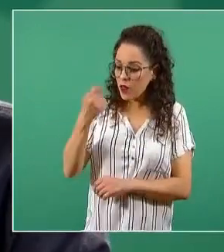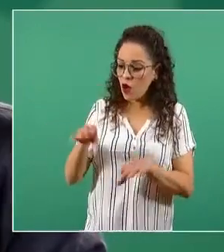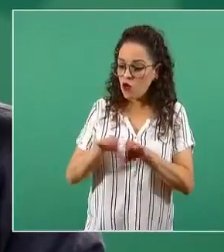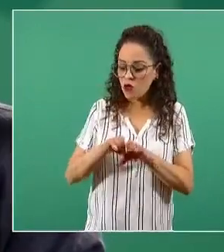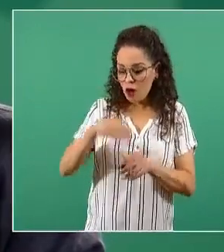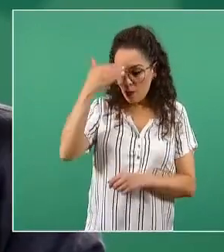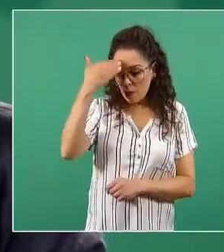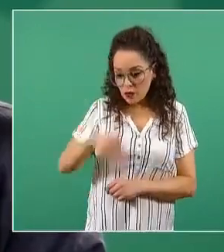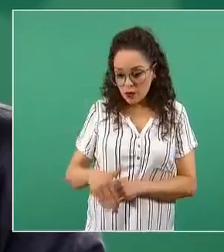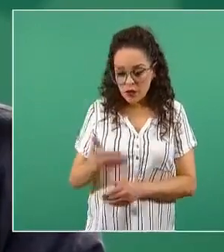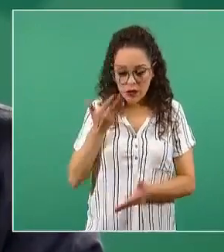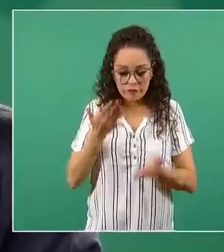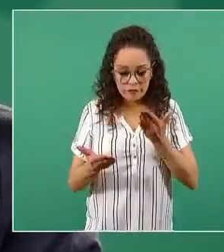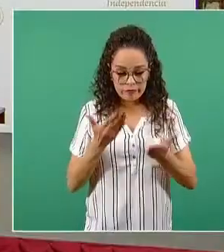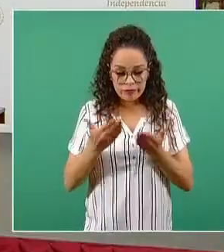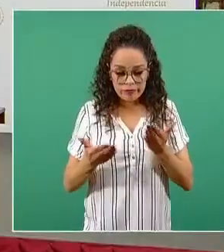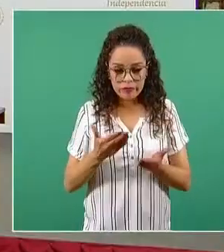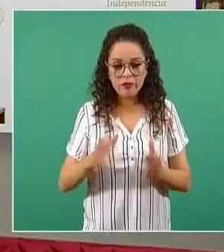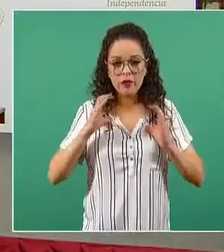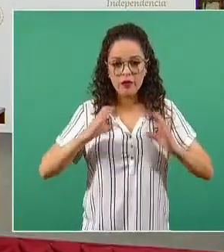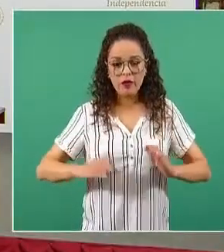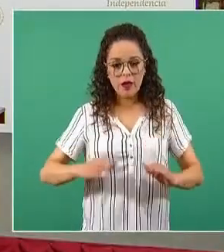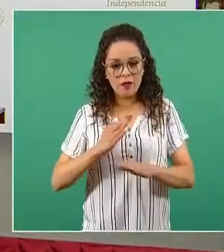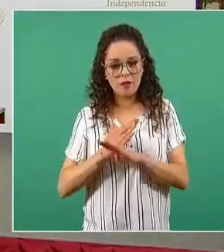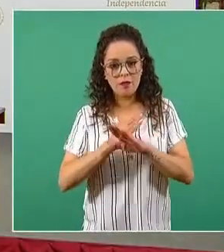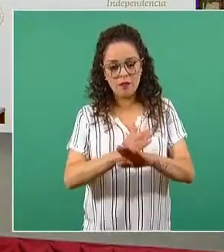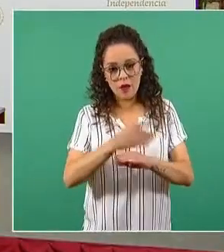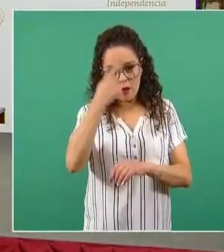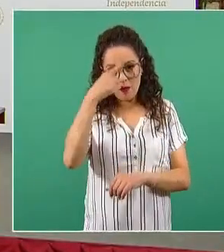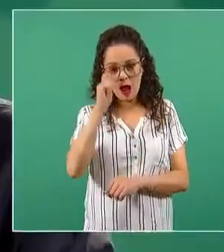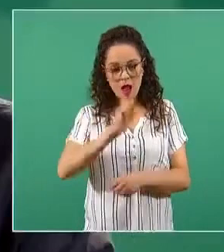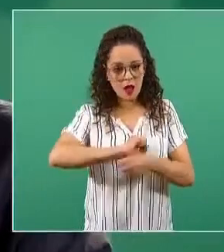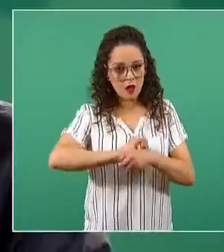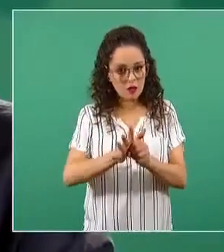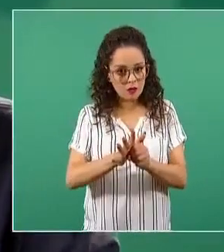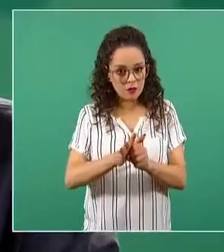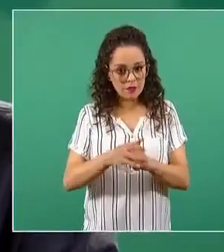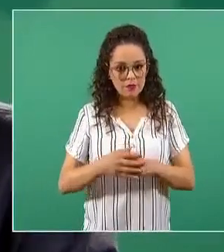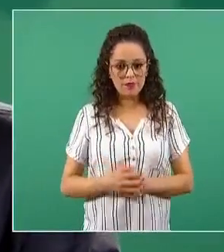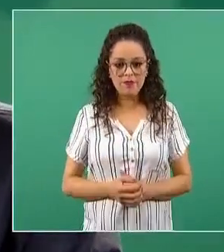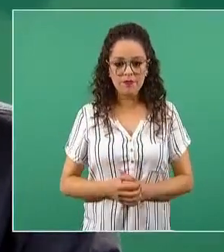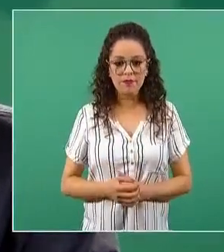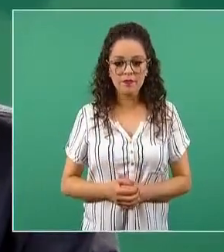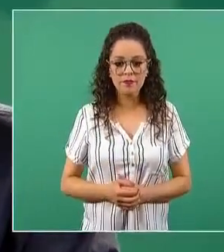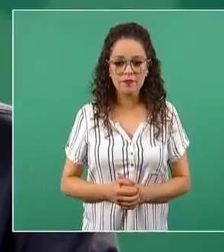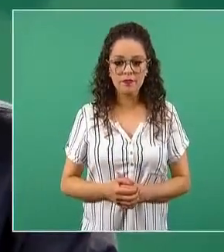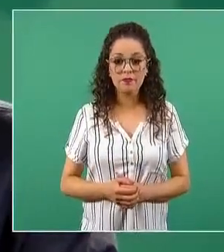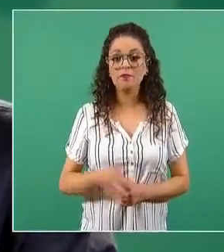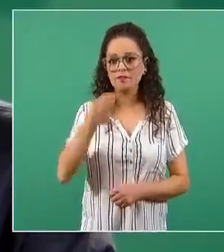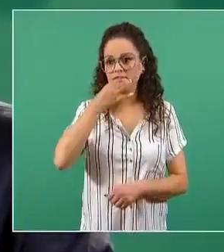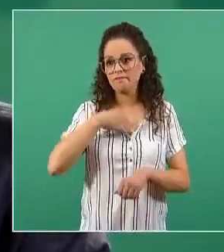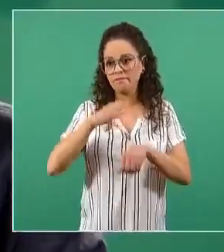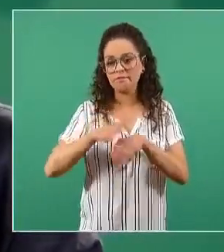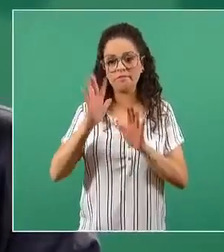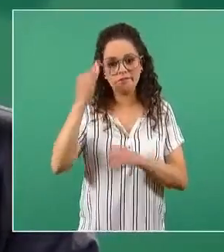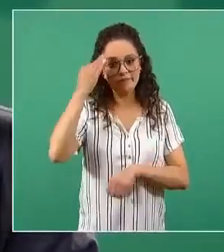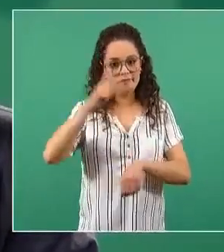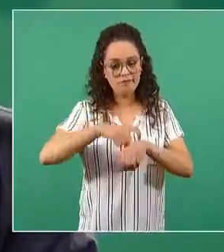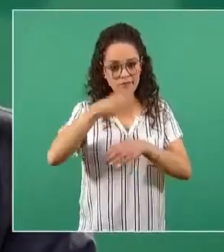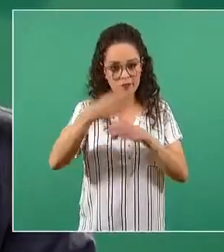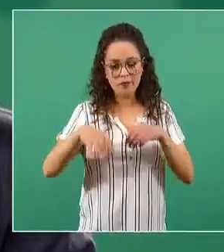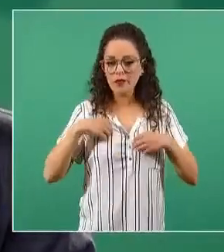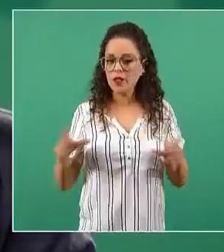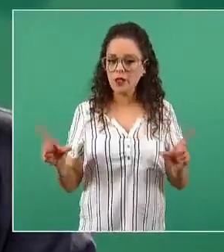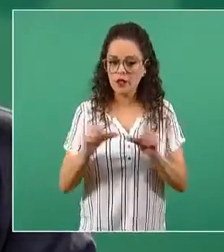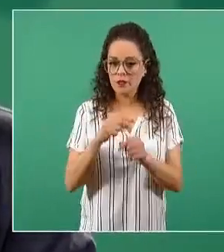los anticuerpos contra COVID-19. ¿De acuerdo? Y hago un pequeño corolario, ya nos están marcando que se nos acabó el tiempo, solo